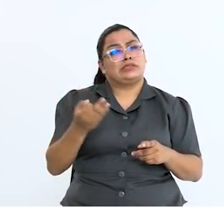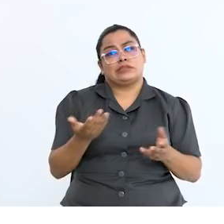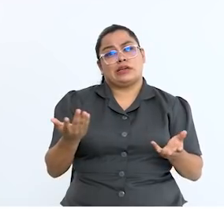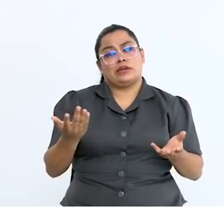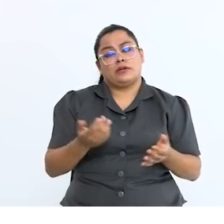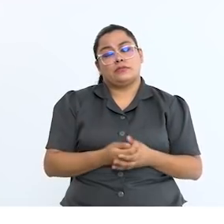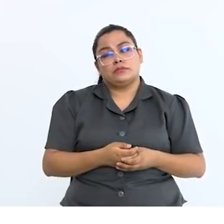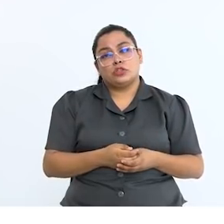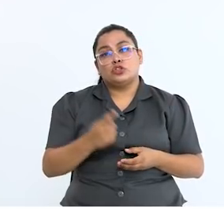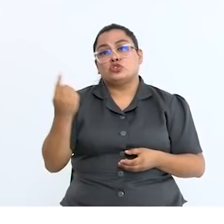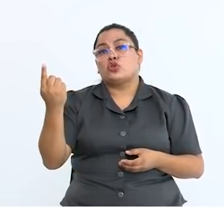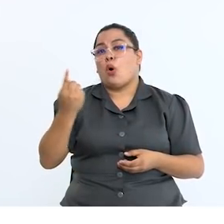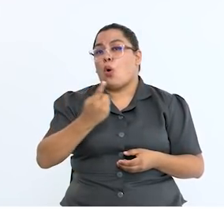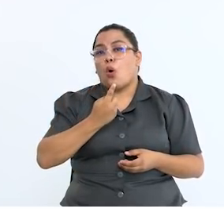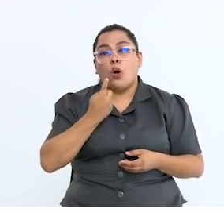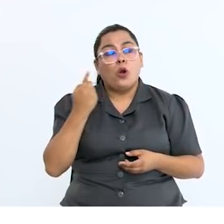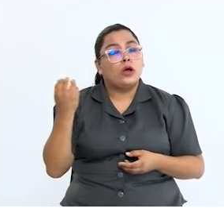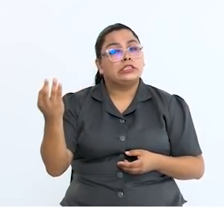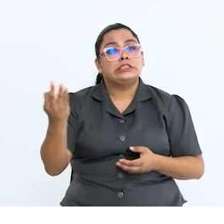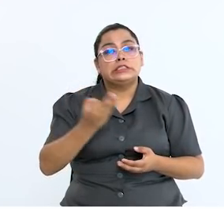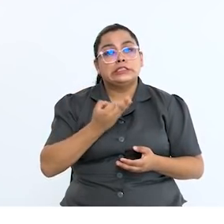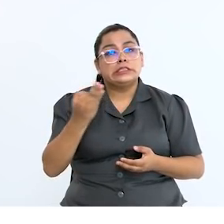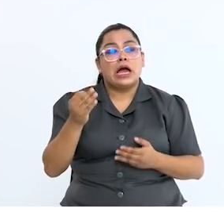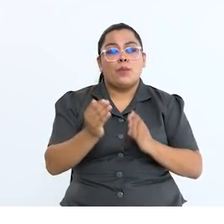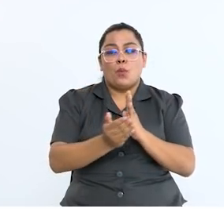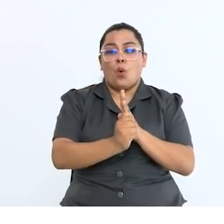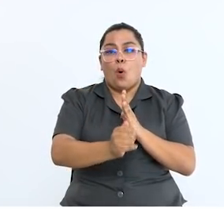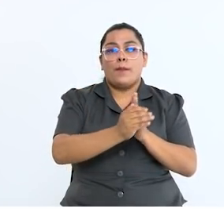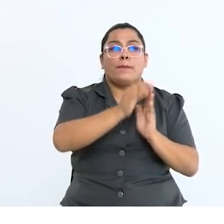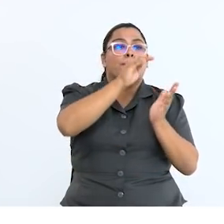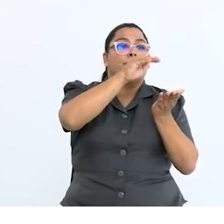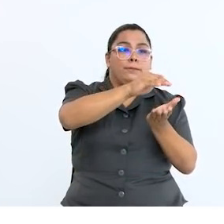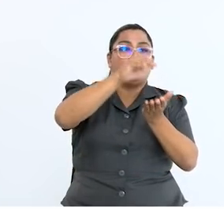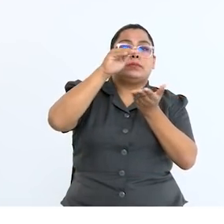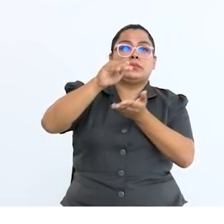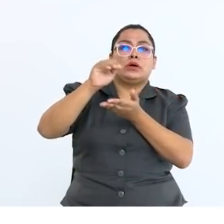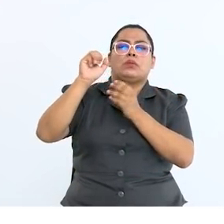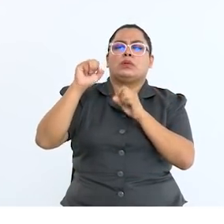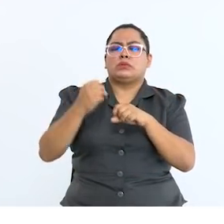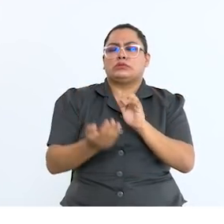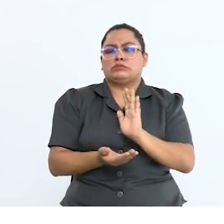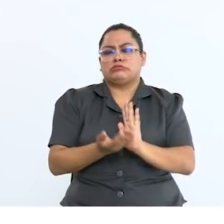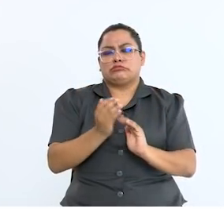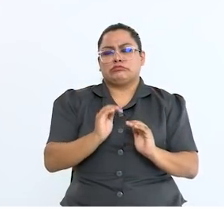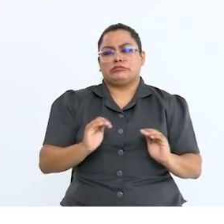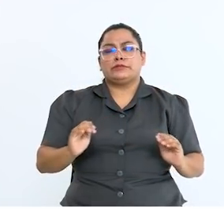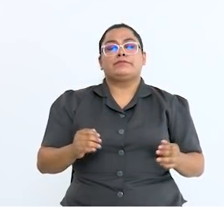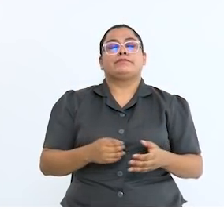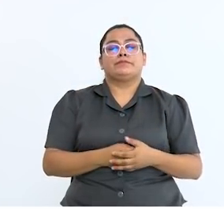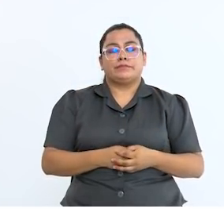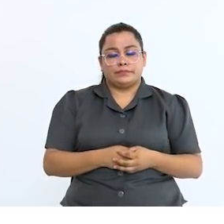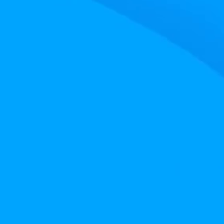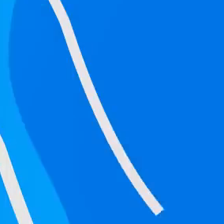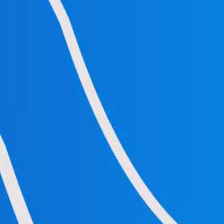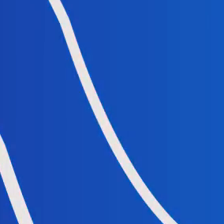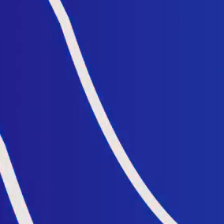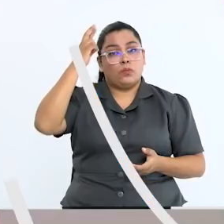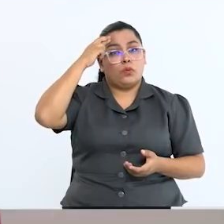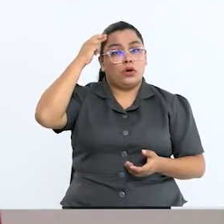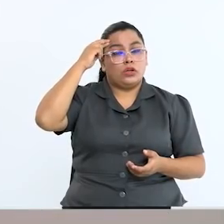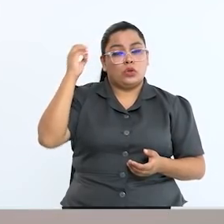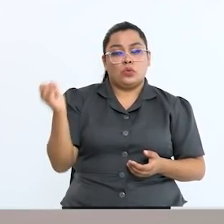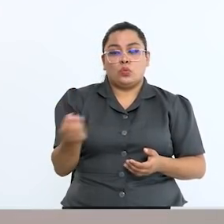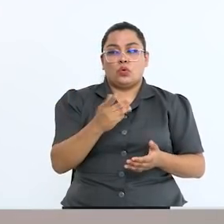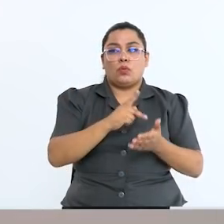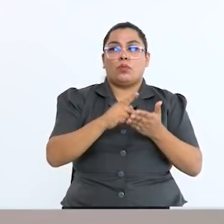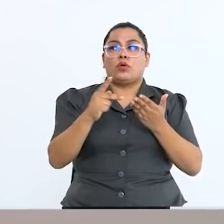necesarios porque solo necesitamos las competencias por unidad para desarrollar las habilidades de los niños y las niñas. Por eso,